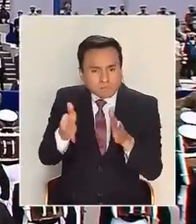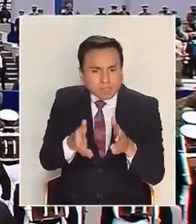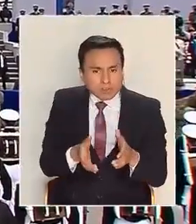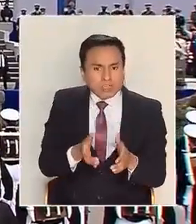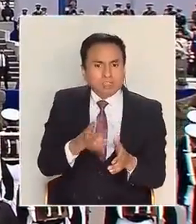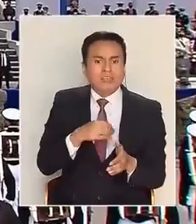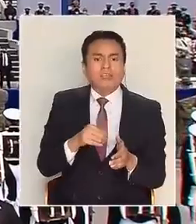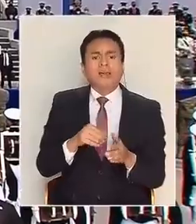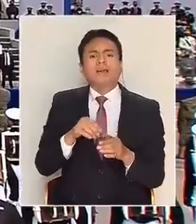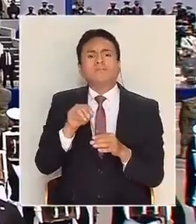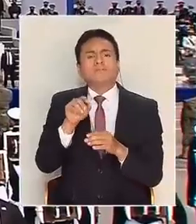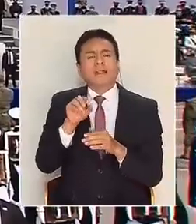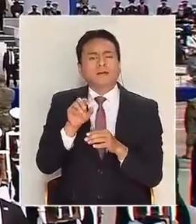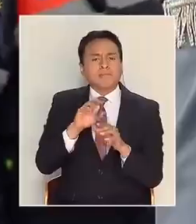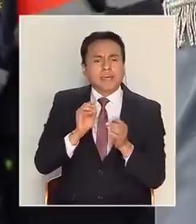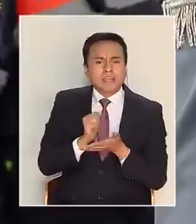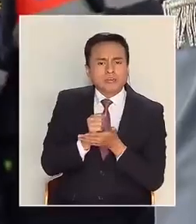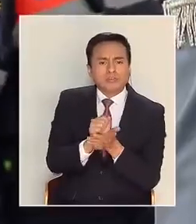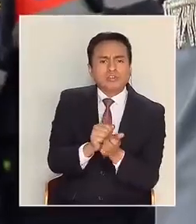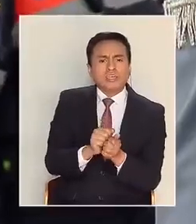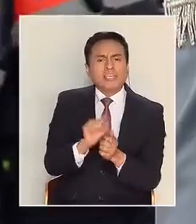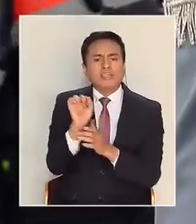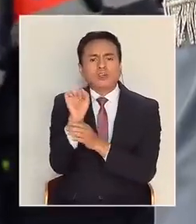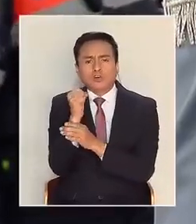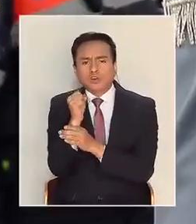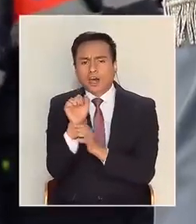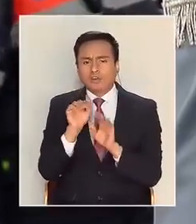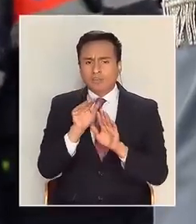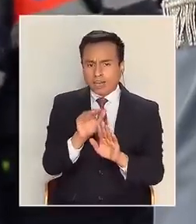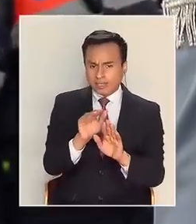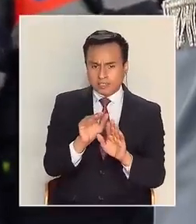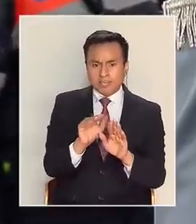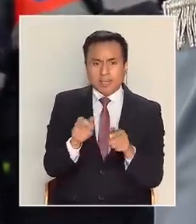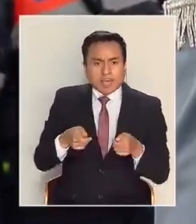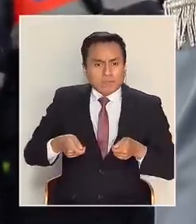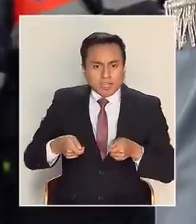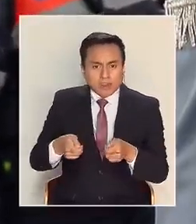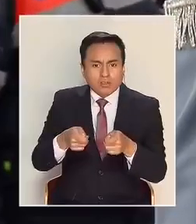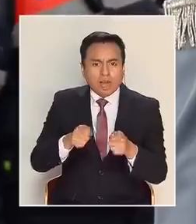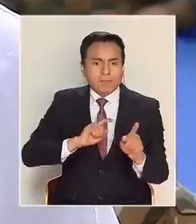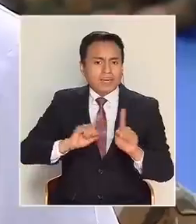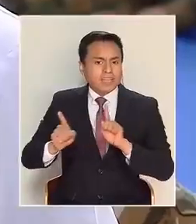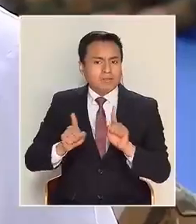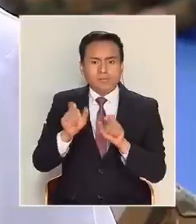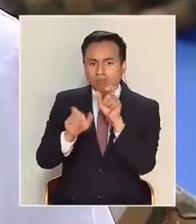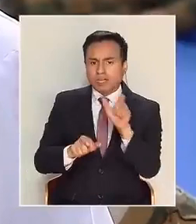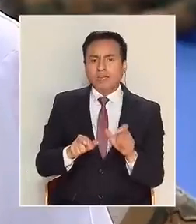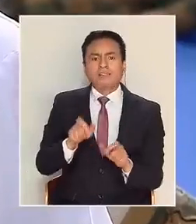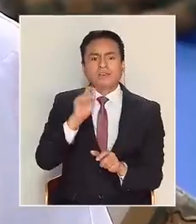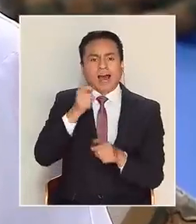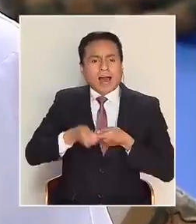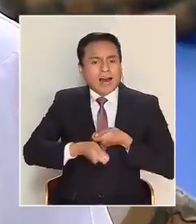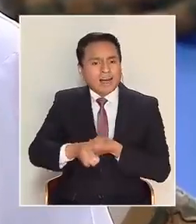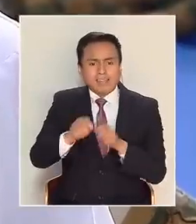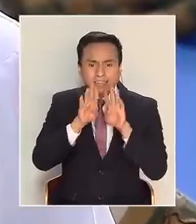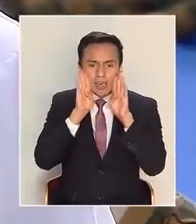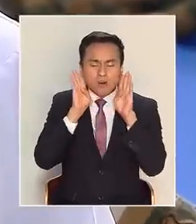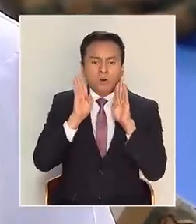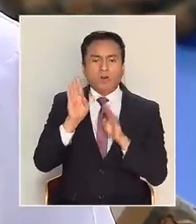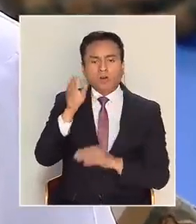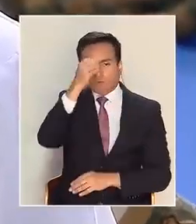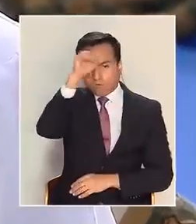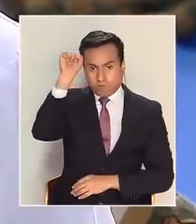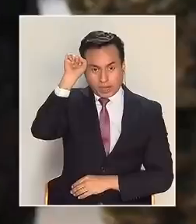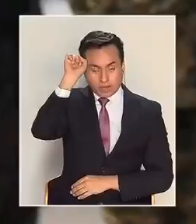paramédicos, kinesiólogos, auxiliares, camilleros, administrativos, personal de aseo,